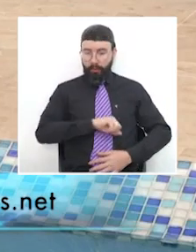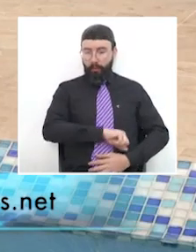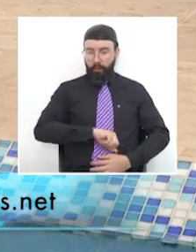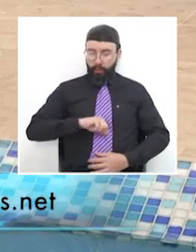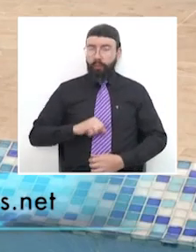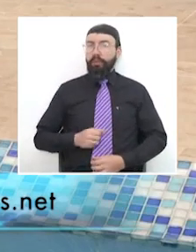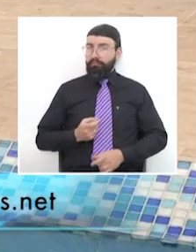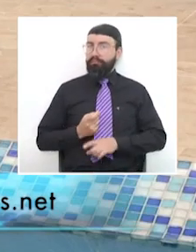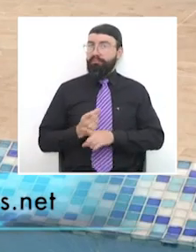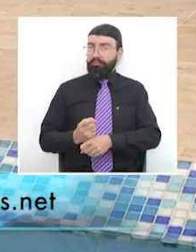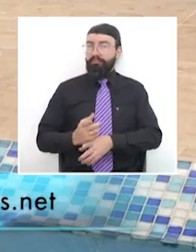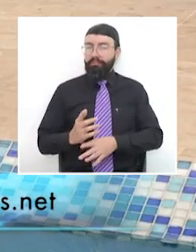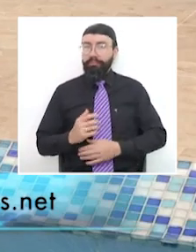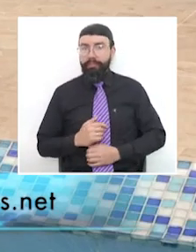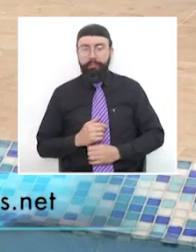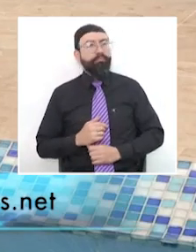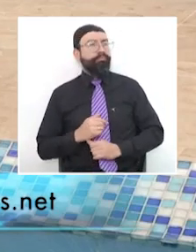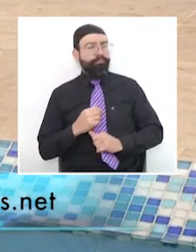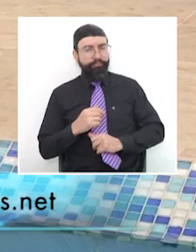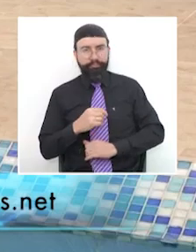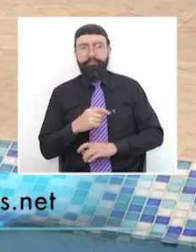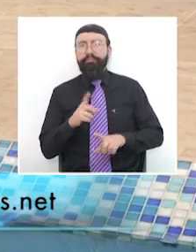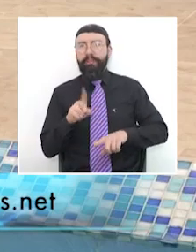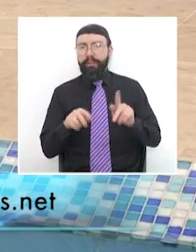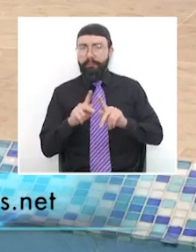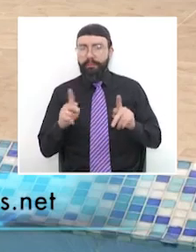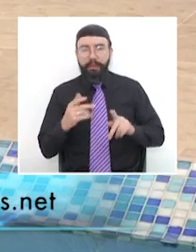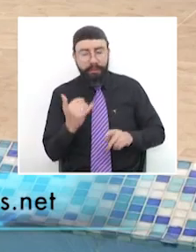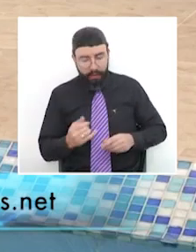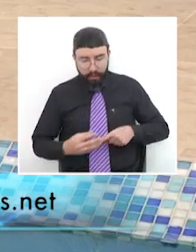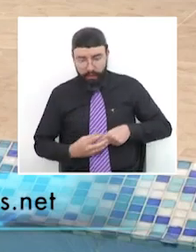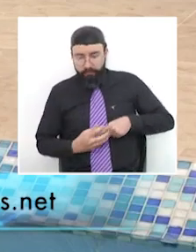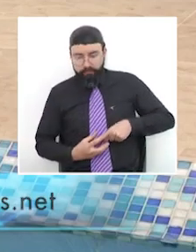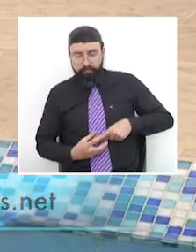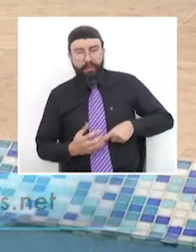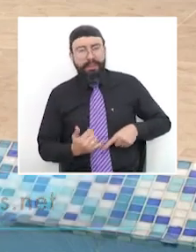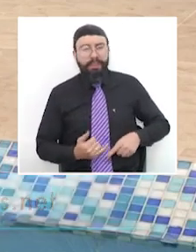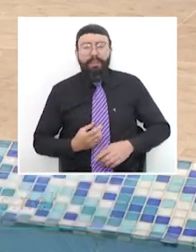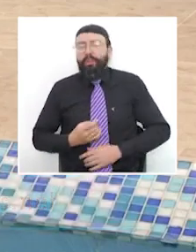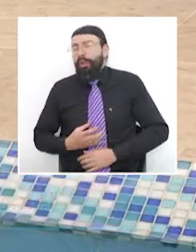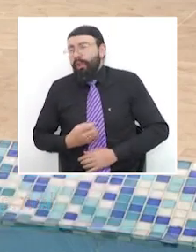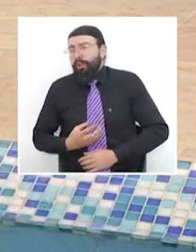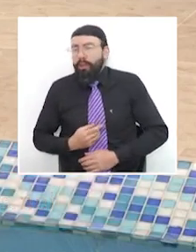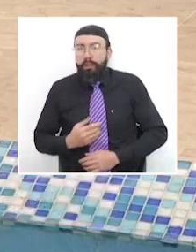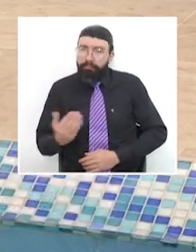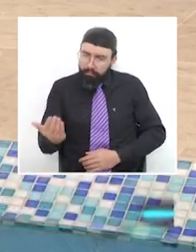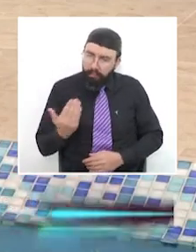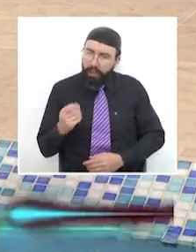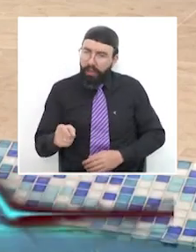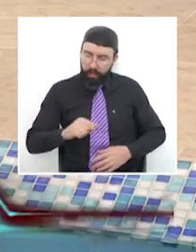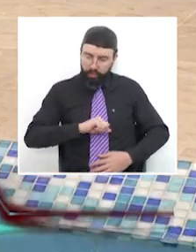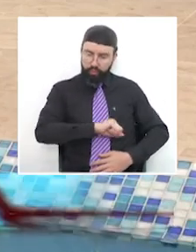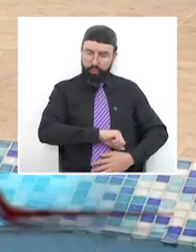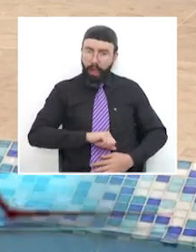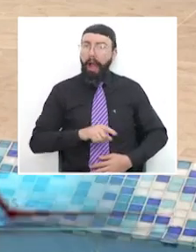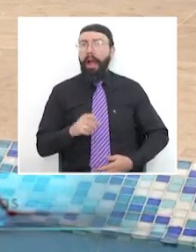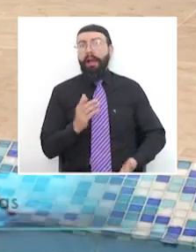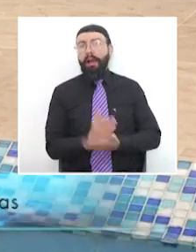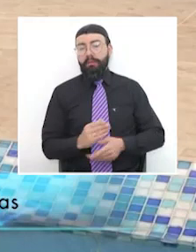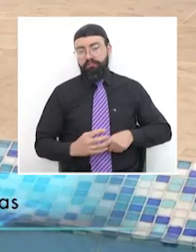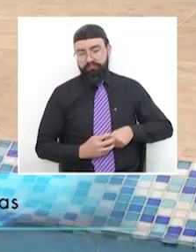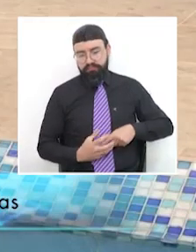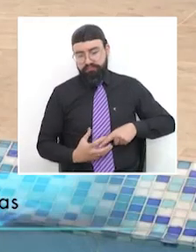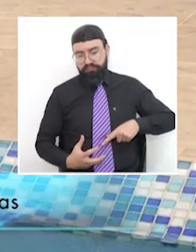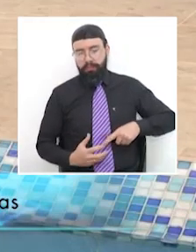casos diagnosticados de ecografía, de apendicitis por ecografía, un dolor abdominal, ahí encontramos eso. Ocasionalmente un